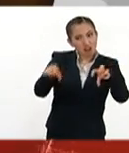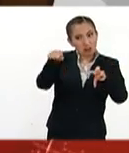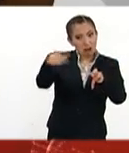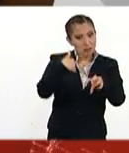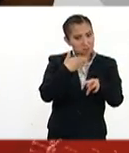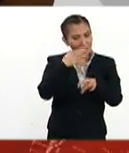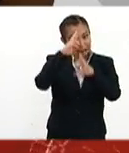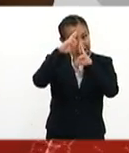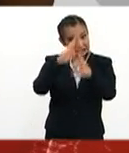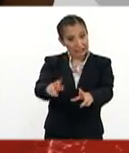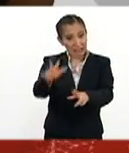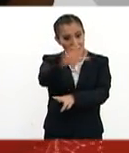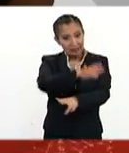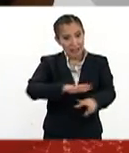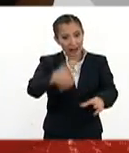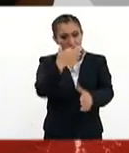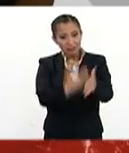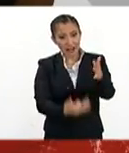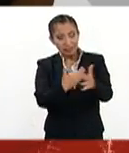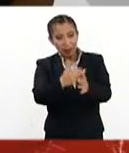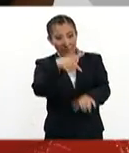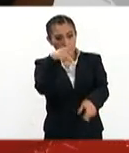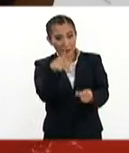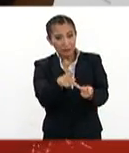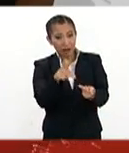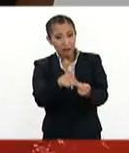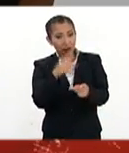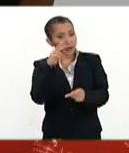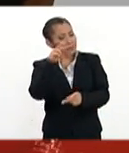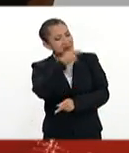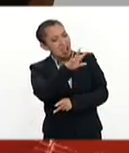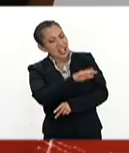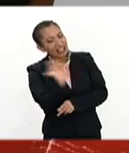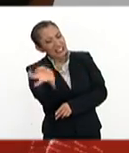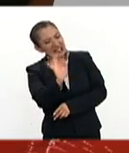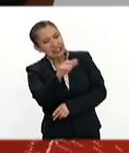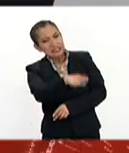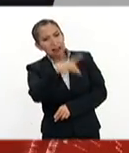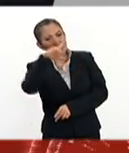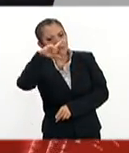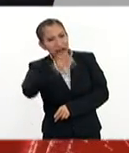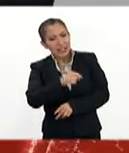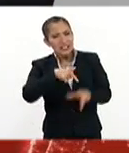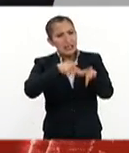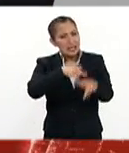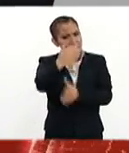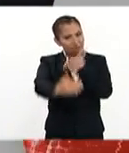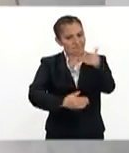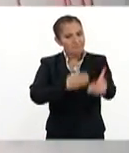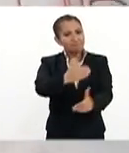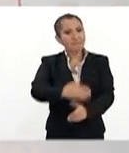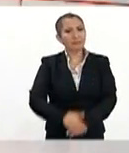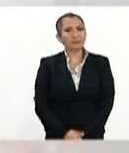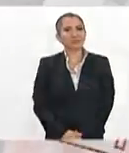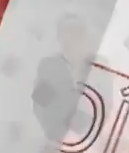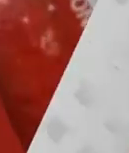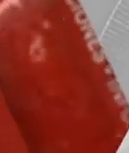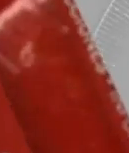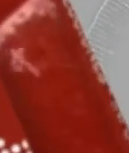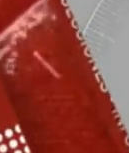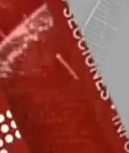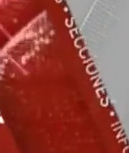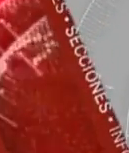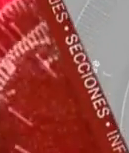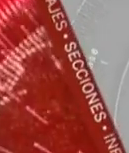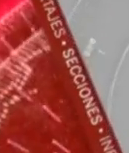santos patronos de nuestras imperfecciones y nos permiten contemplar la posibilidad de fallar y seguir adelante.